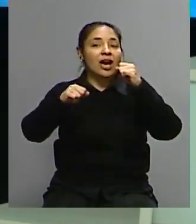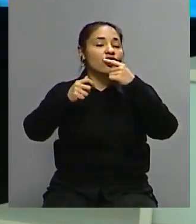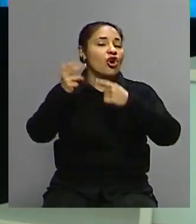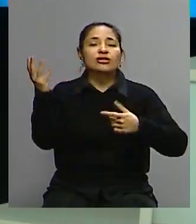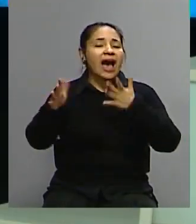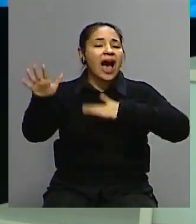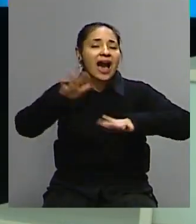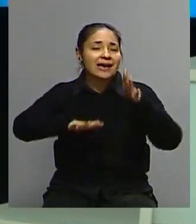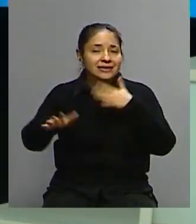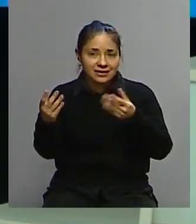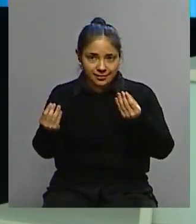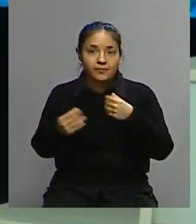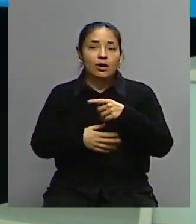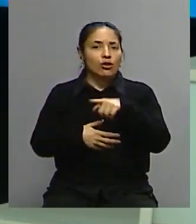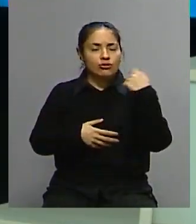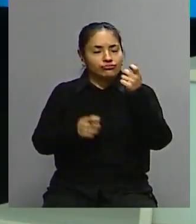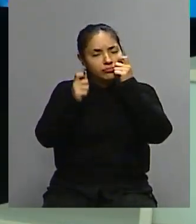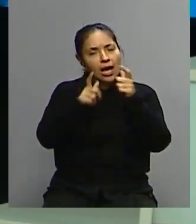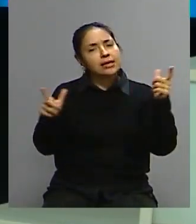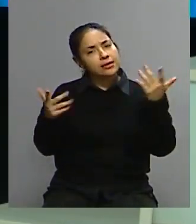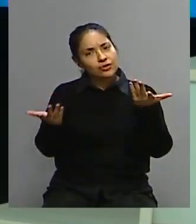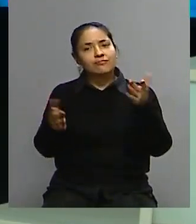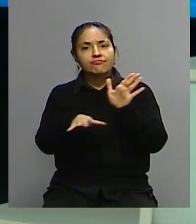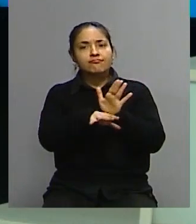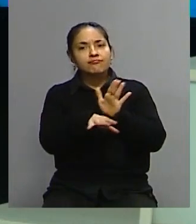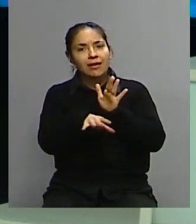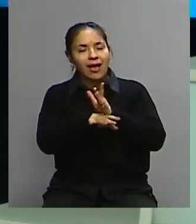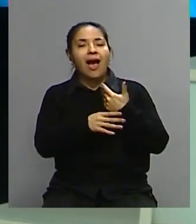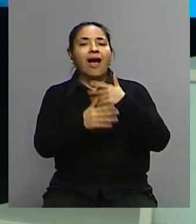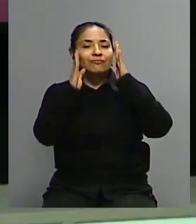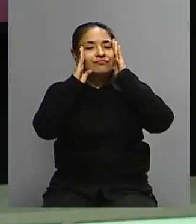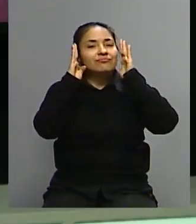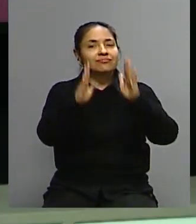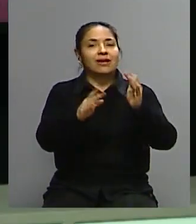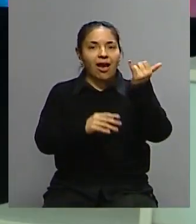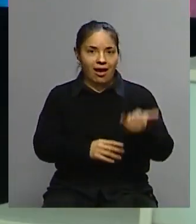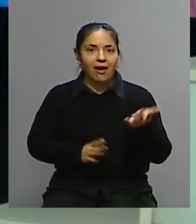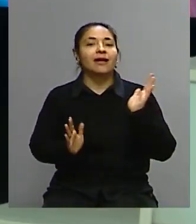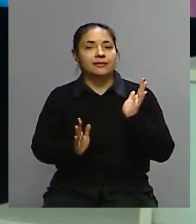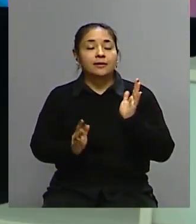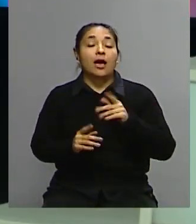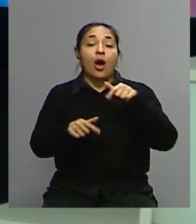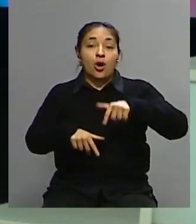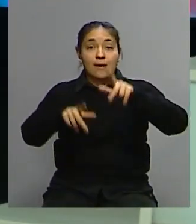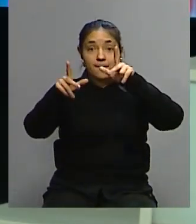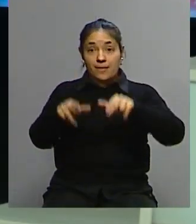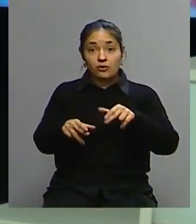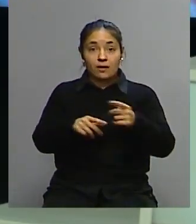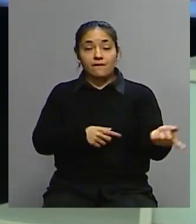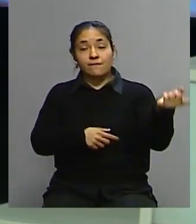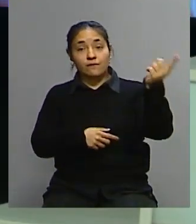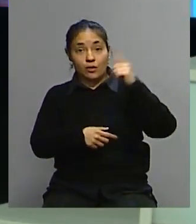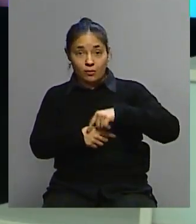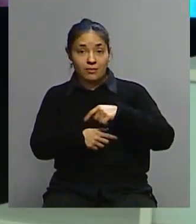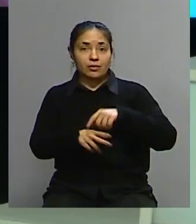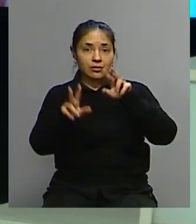y que además a nosotros nos han llamado la atención porque son como señales de nos estamos ocupando del tema. Así es que vamos a la pausa, Belén, y enseguida